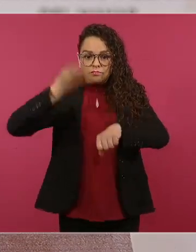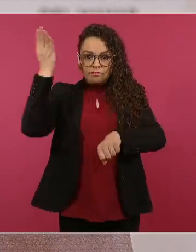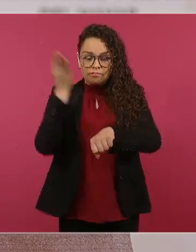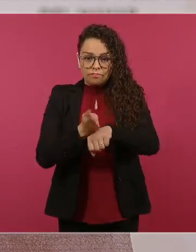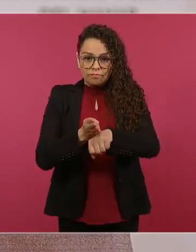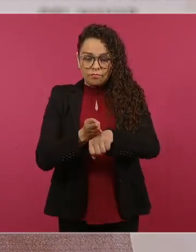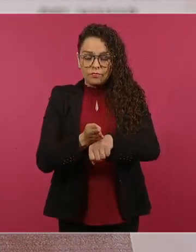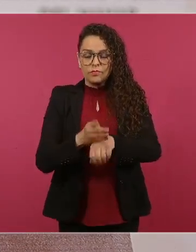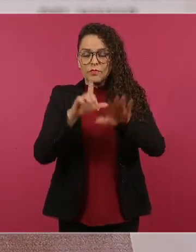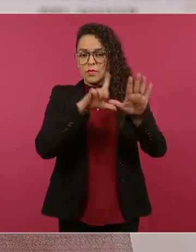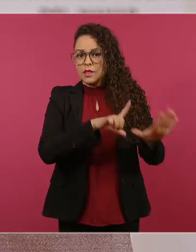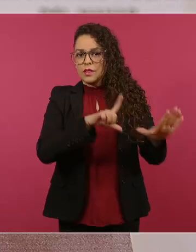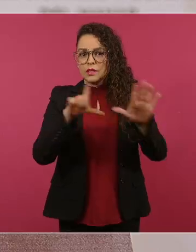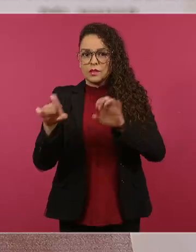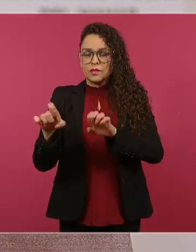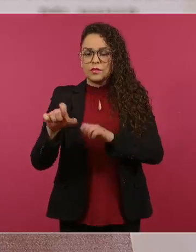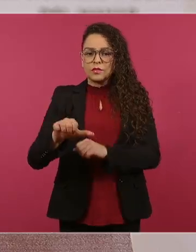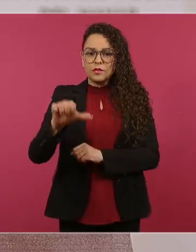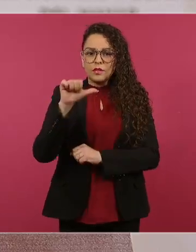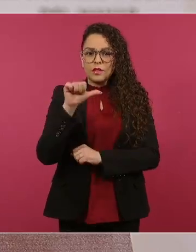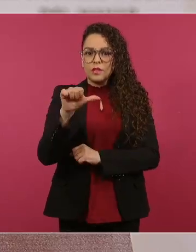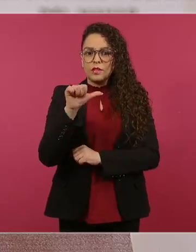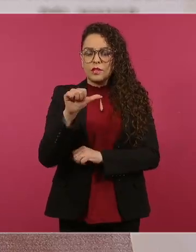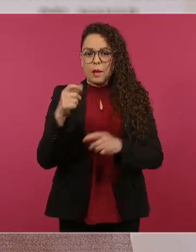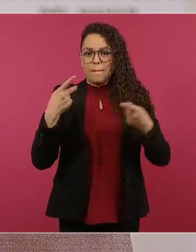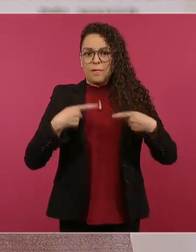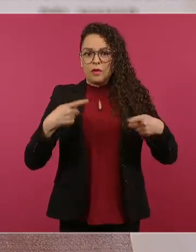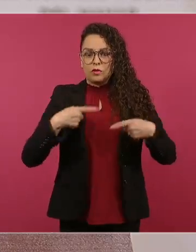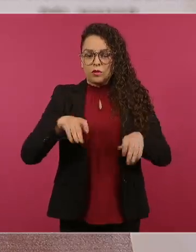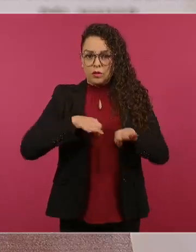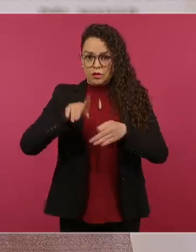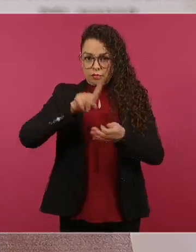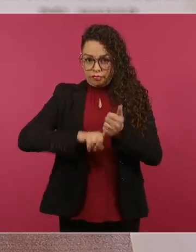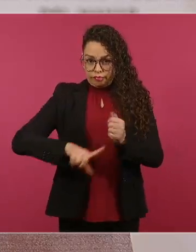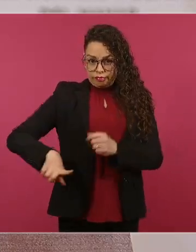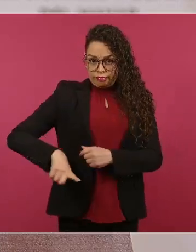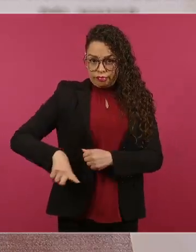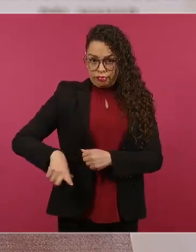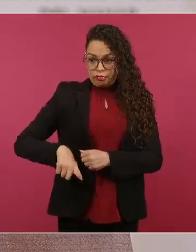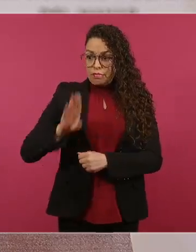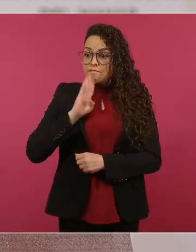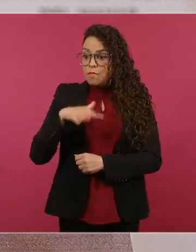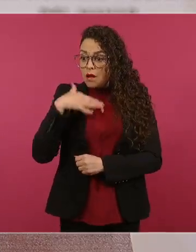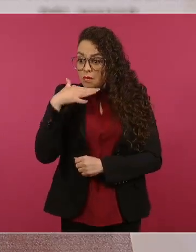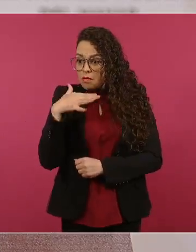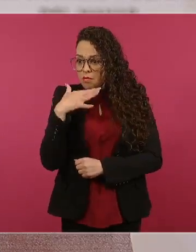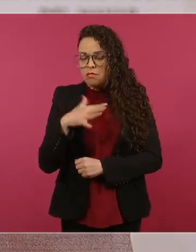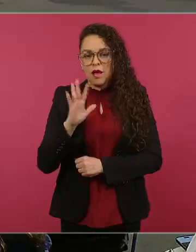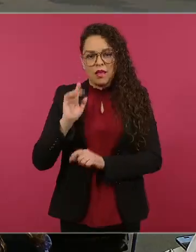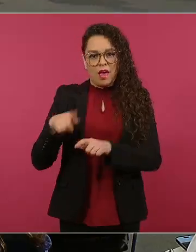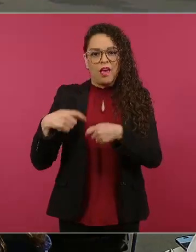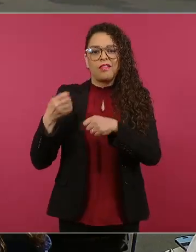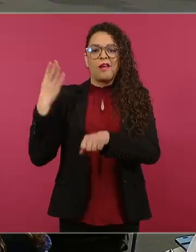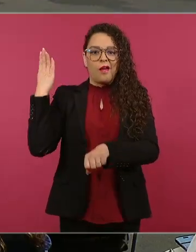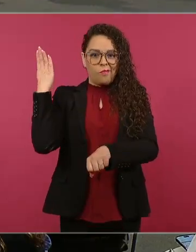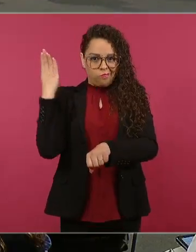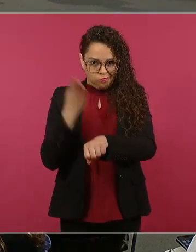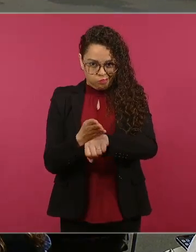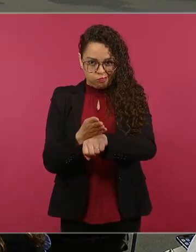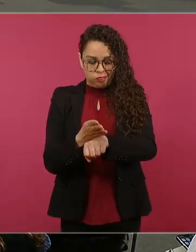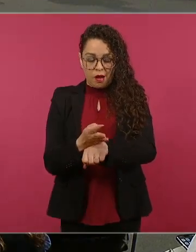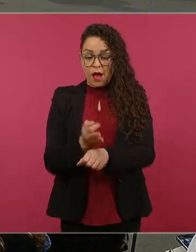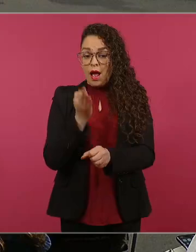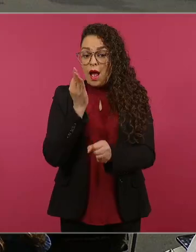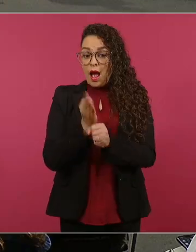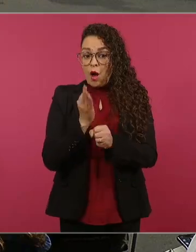de 716 servidores públicos. Es muy importante decir que todo este trabajo que vamos a